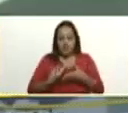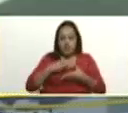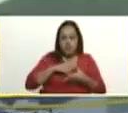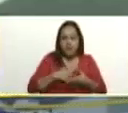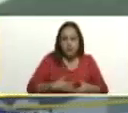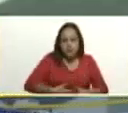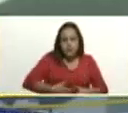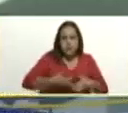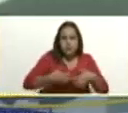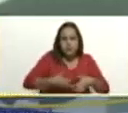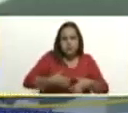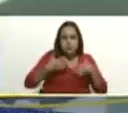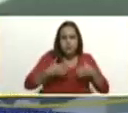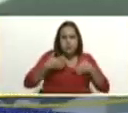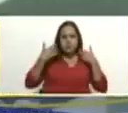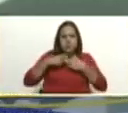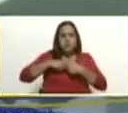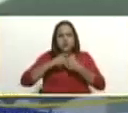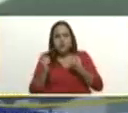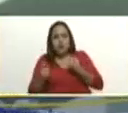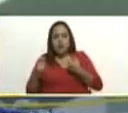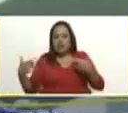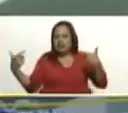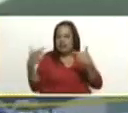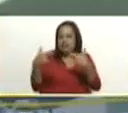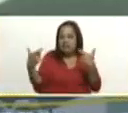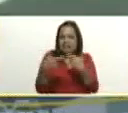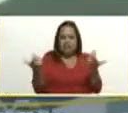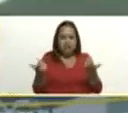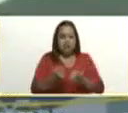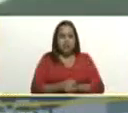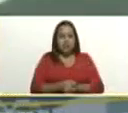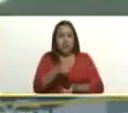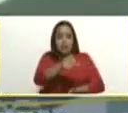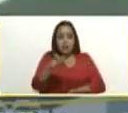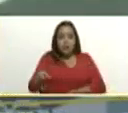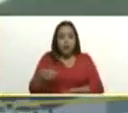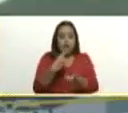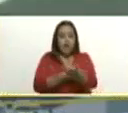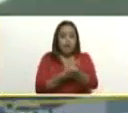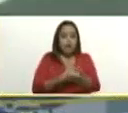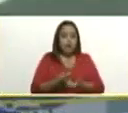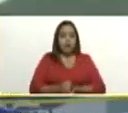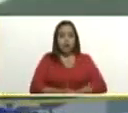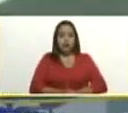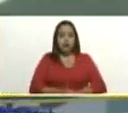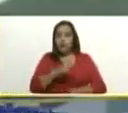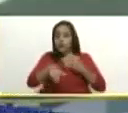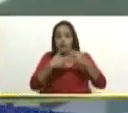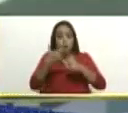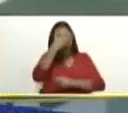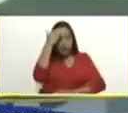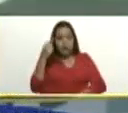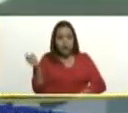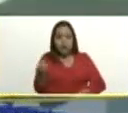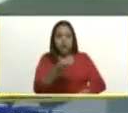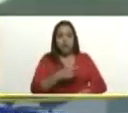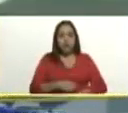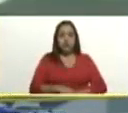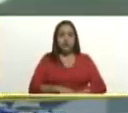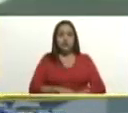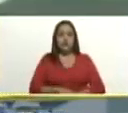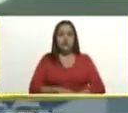el odio, la exclusión, el enfrentamiento fratricida y estéril. No olvidemos nunca eso.